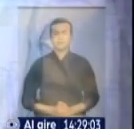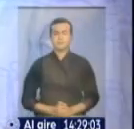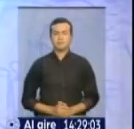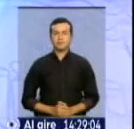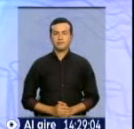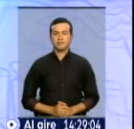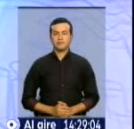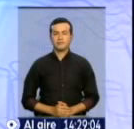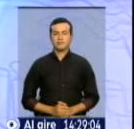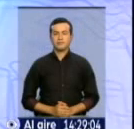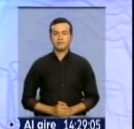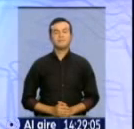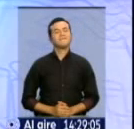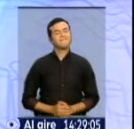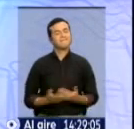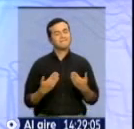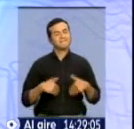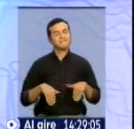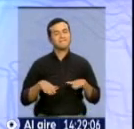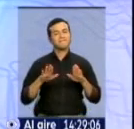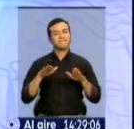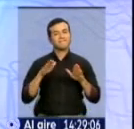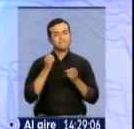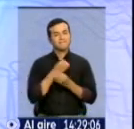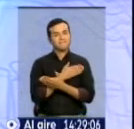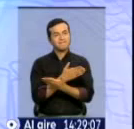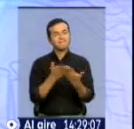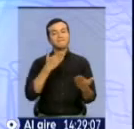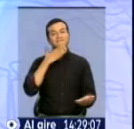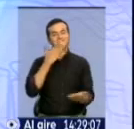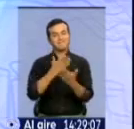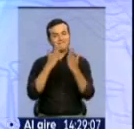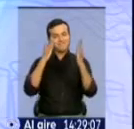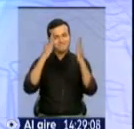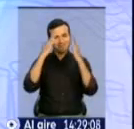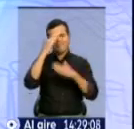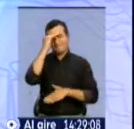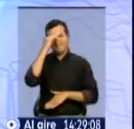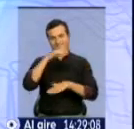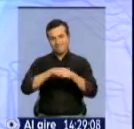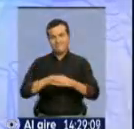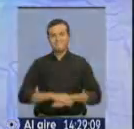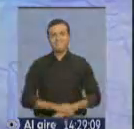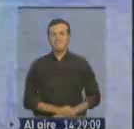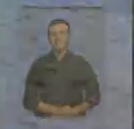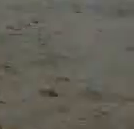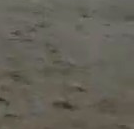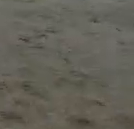Así finalizamos este servicio informativo. Gracias por su compañía. Buenas tardes.